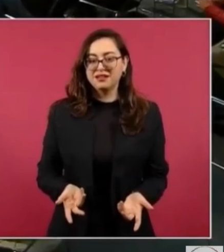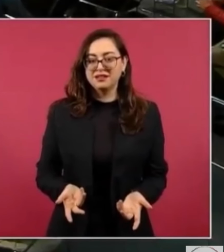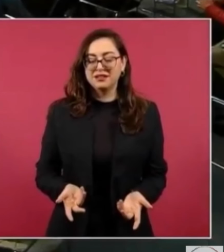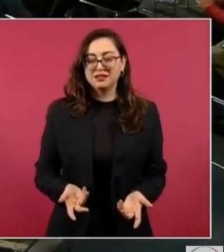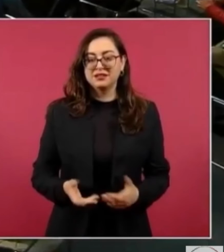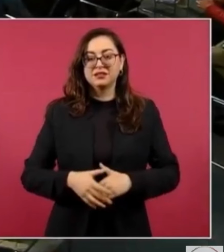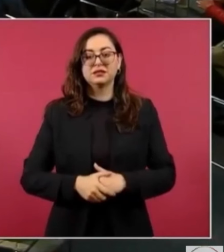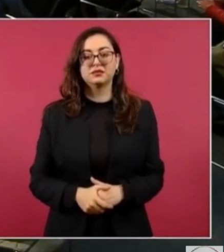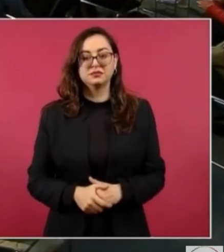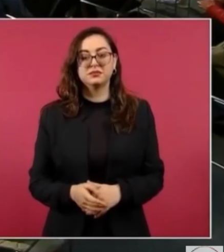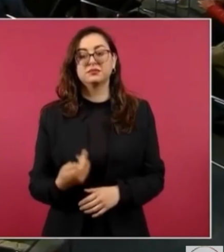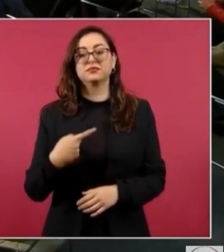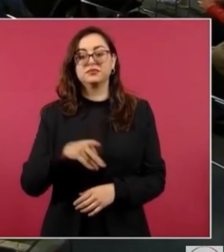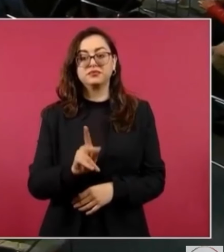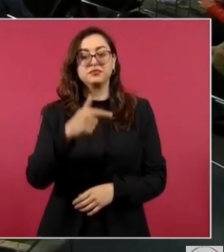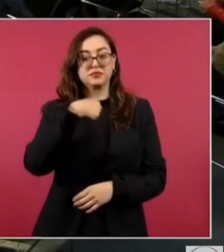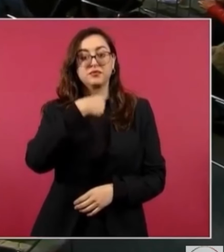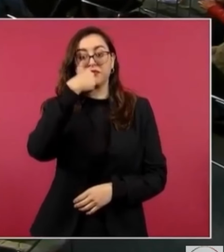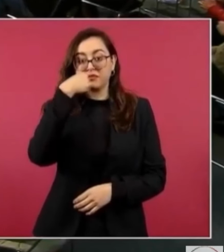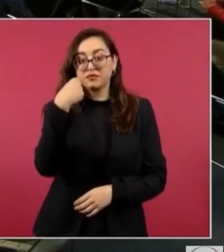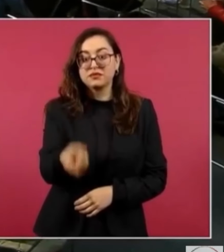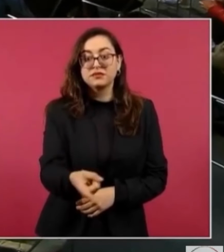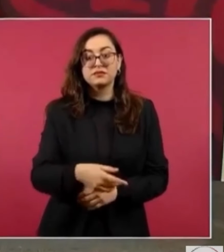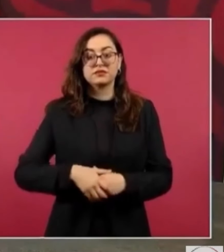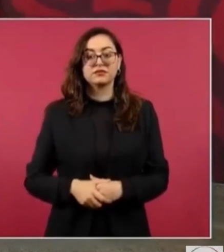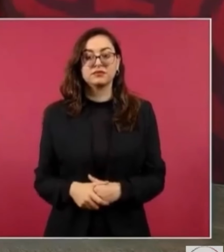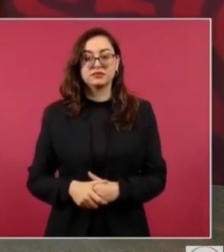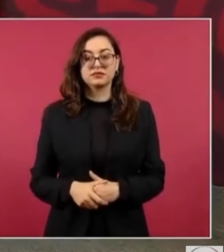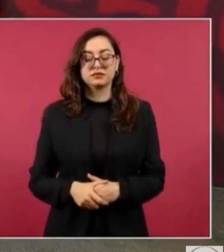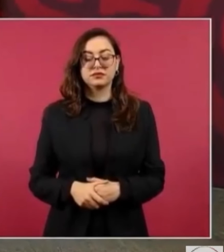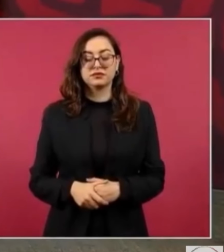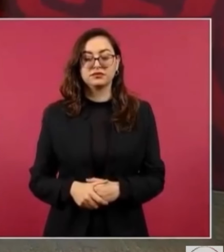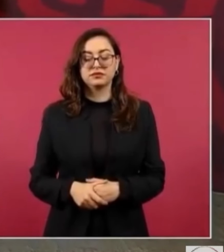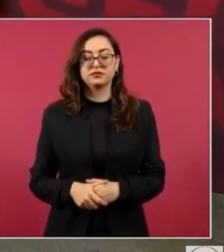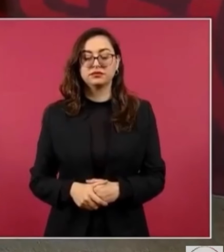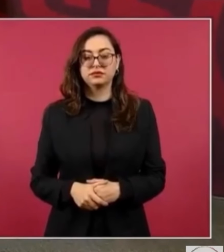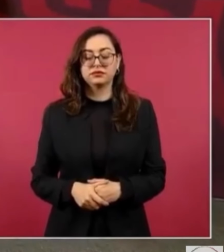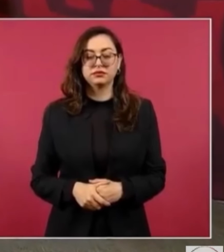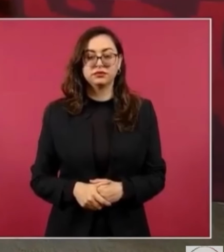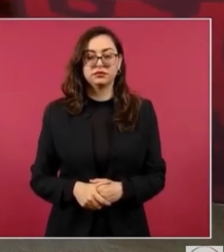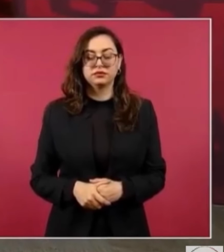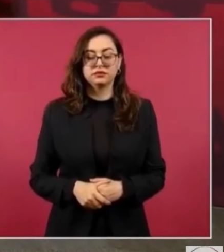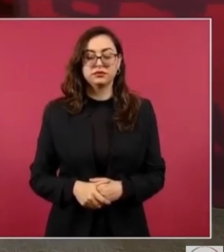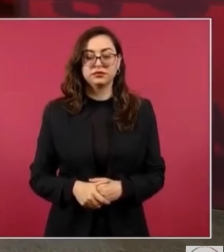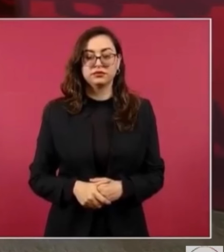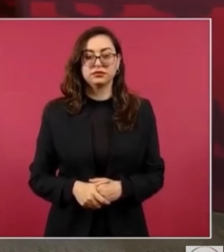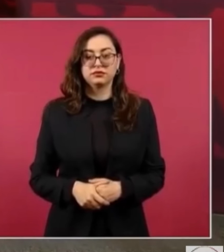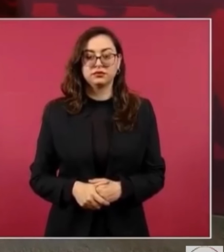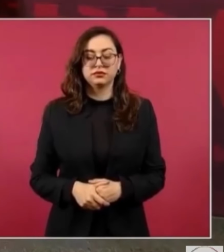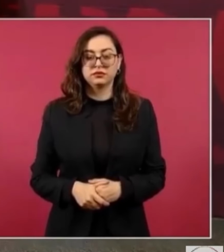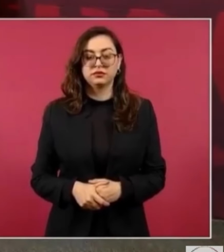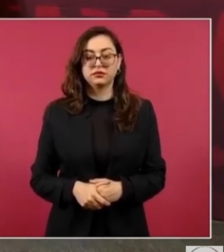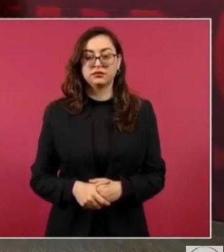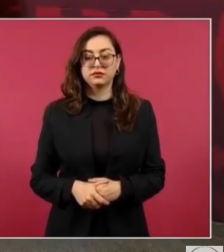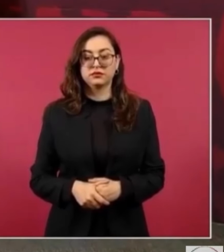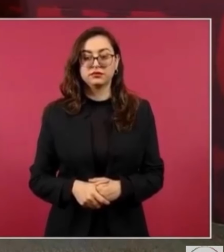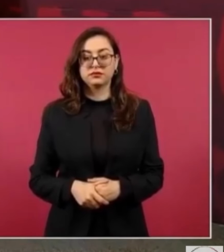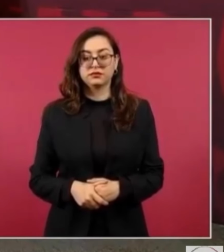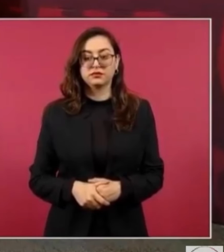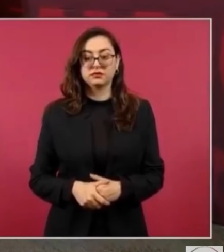Pero decía yo, y no es que